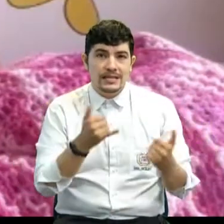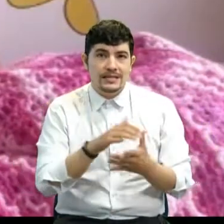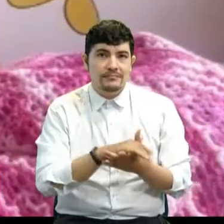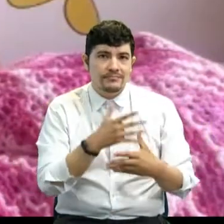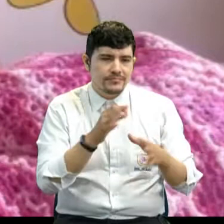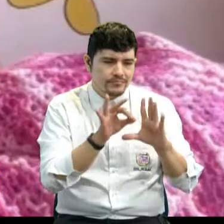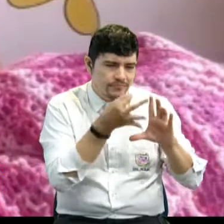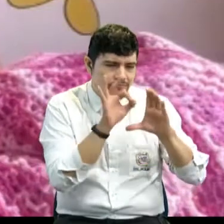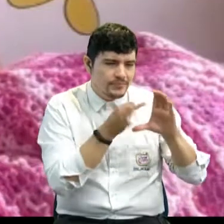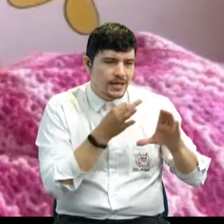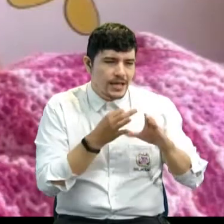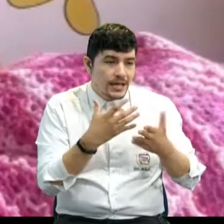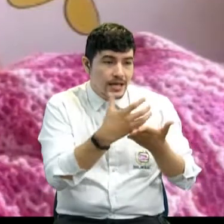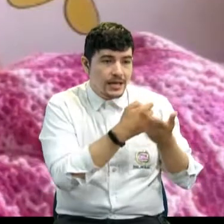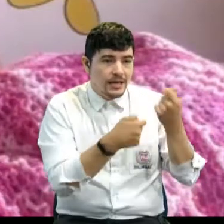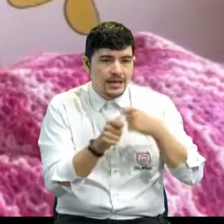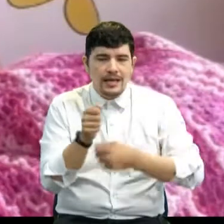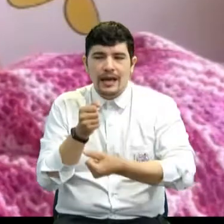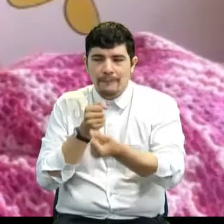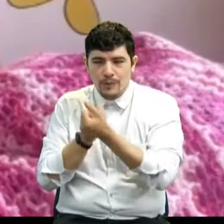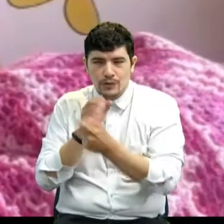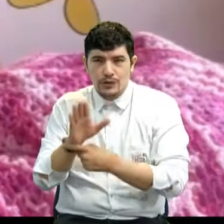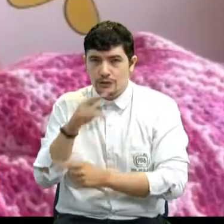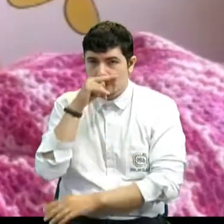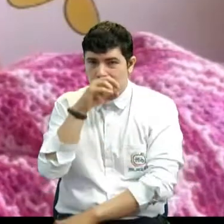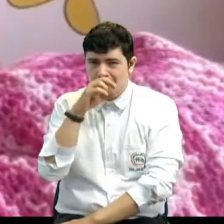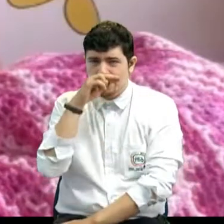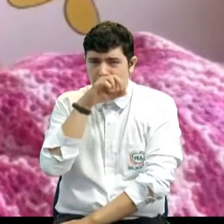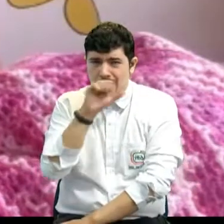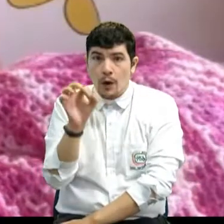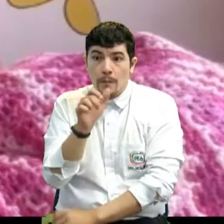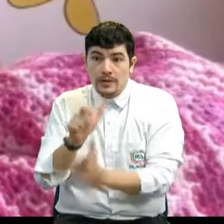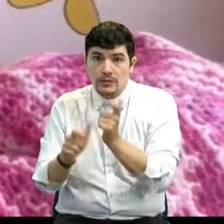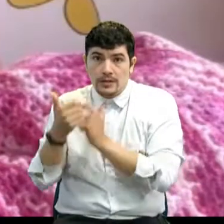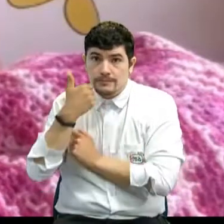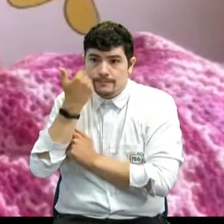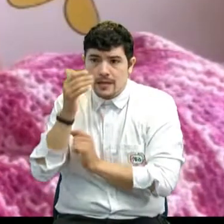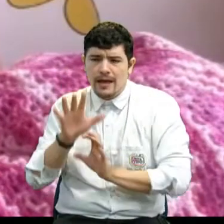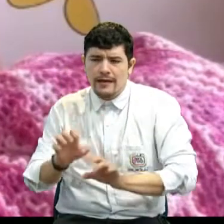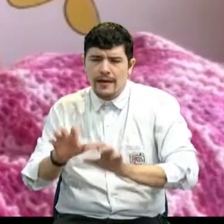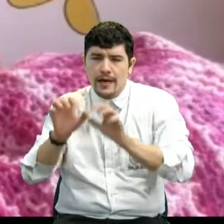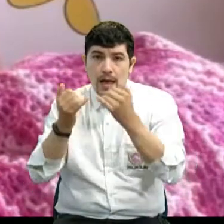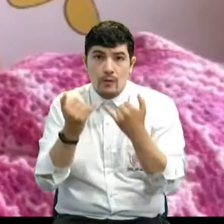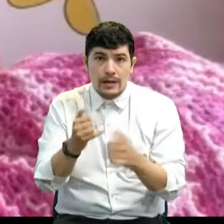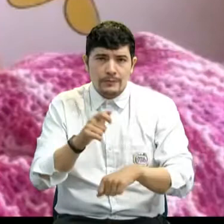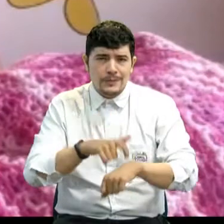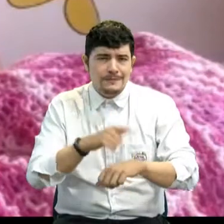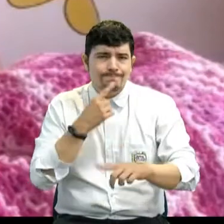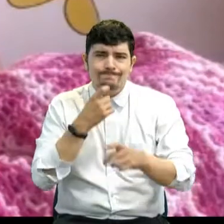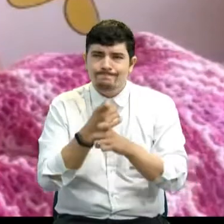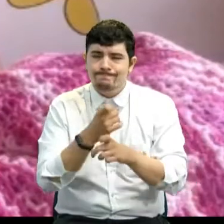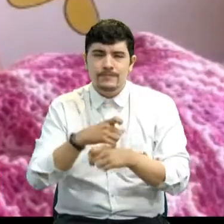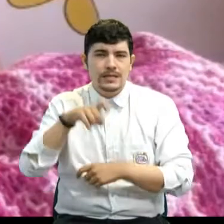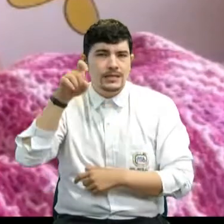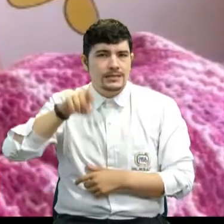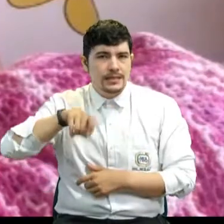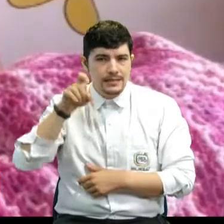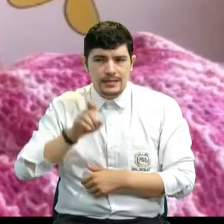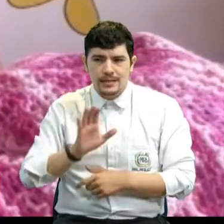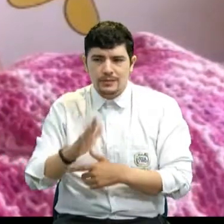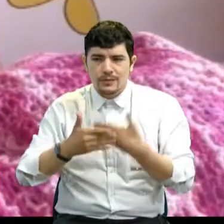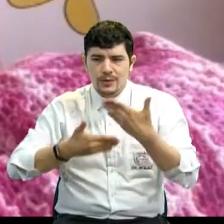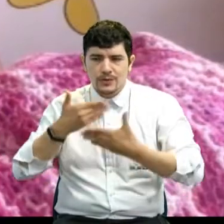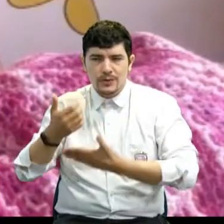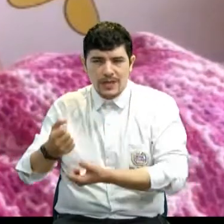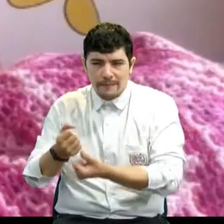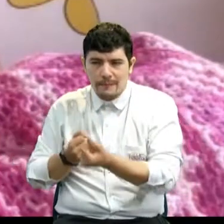que sufren enfermedades terribles como el cáncer y pues que al estar pasando por un momento tan difícil necesitan detalles de cariño